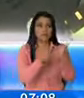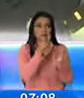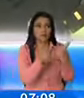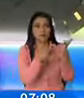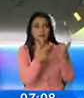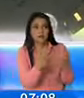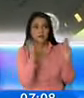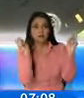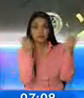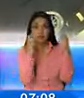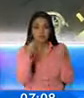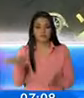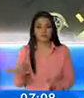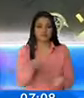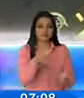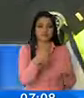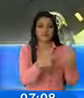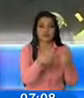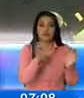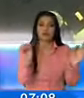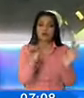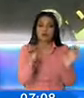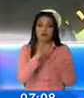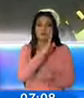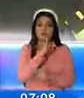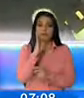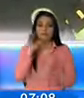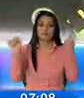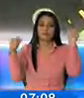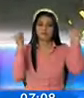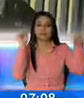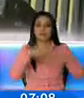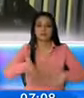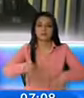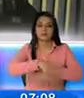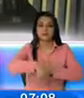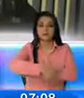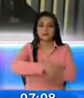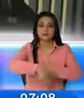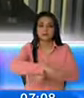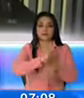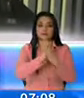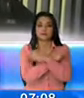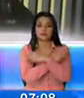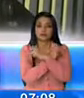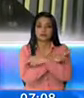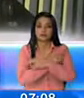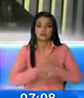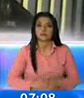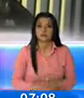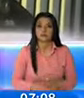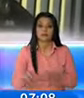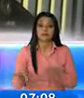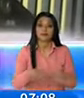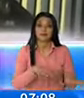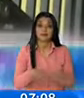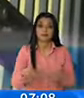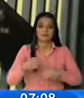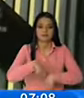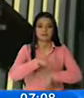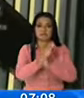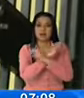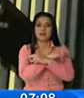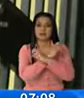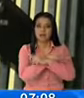querían hacer fiestas y también a varios bares y discotecas de aquí de La Mariscal. El operativo es parte del proyecto Va por ti, Mariscal,